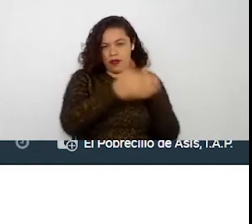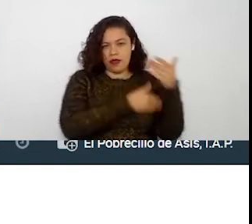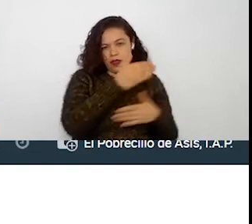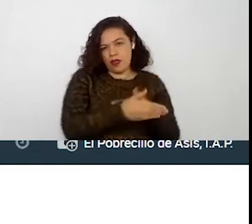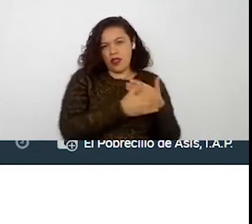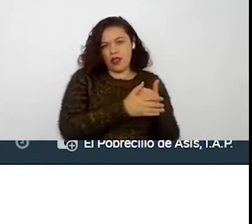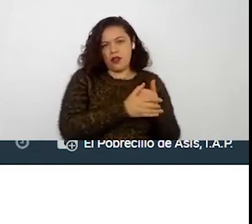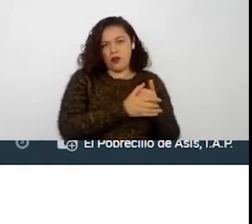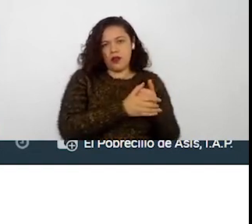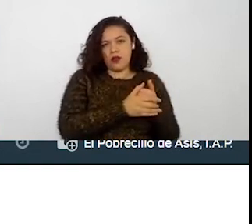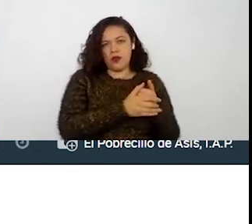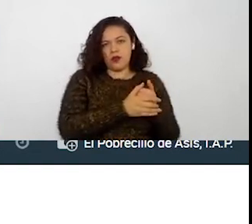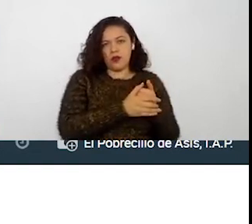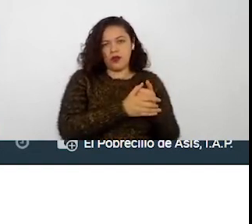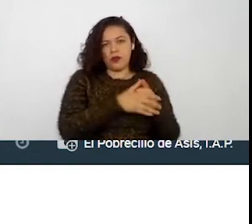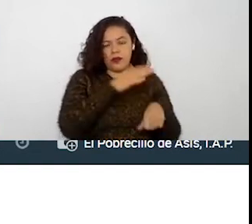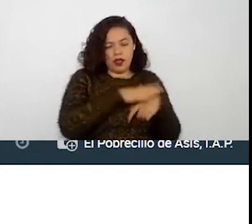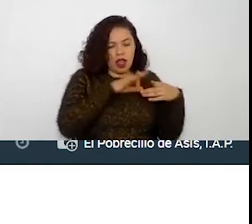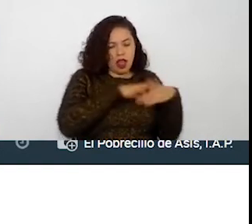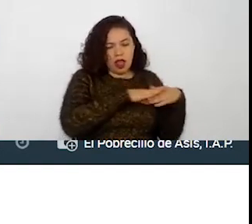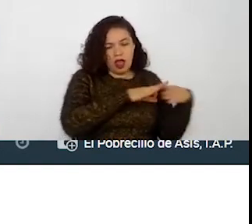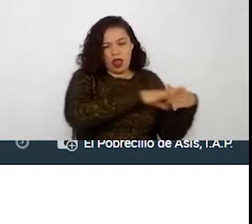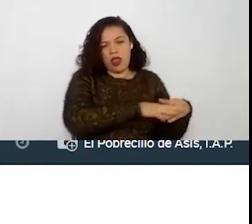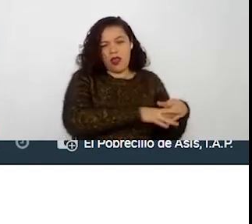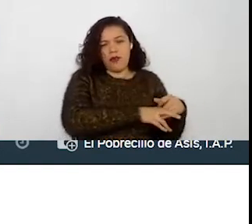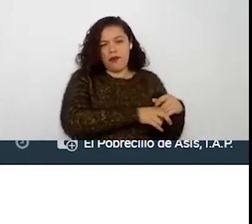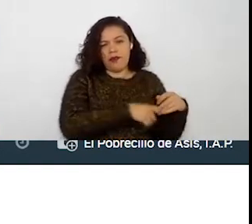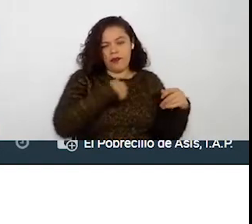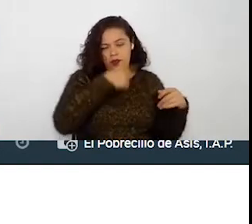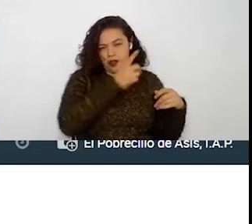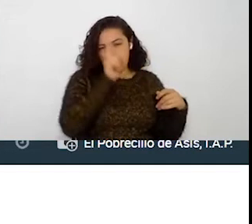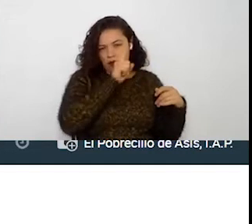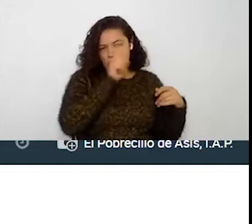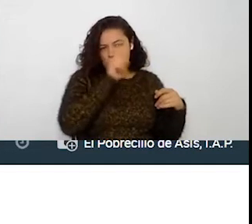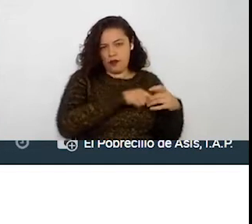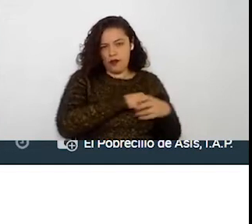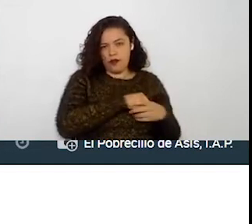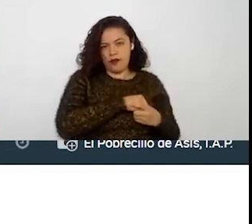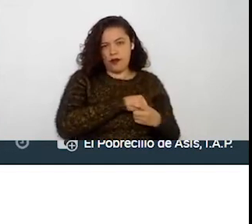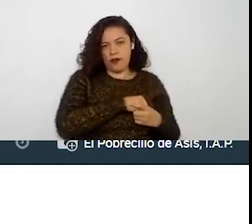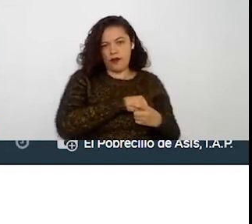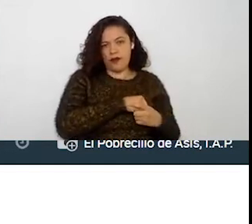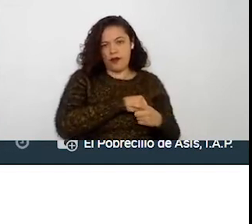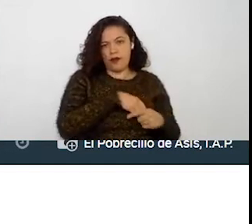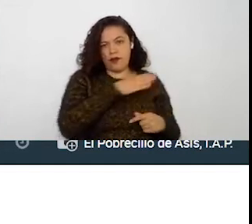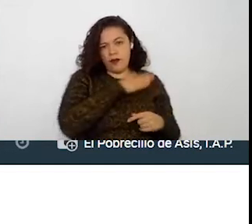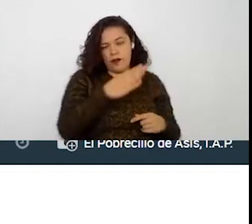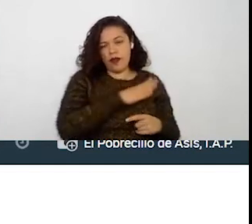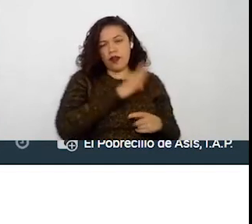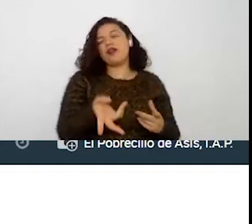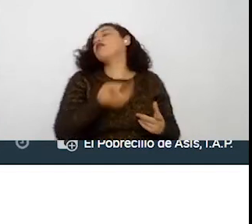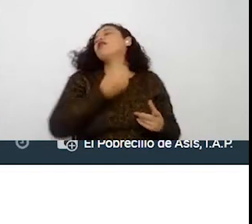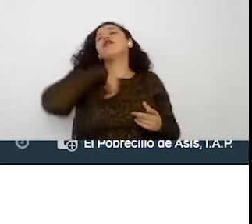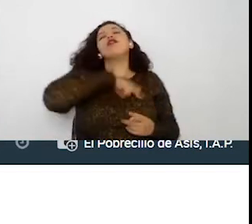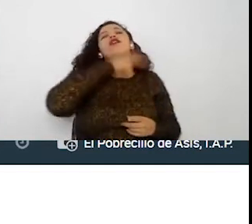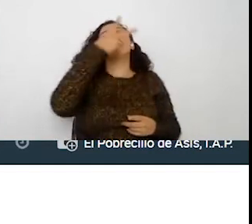que son más recurrentes es lo que les hablábamos en la consejería Bueno entonces tomamos nuestros